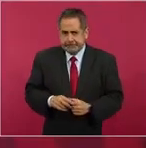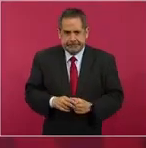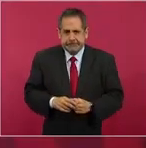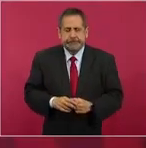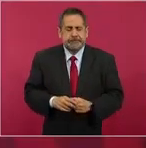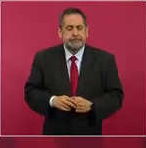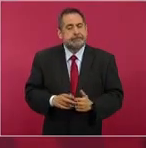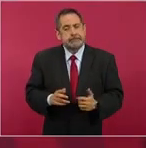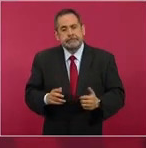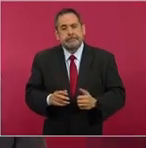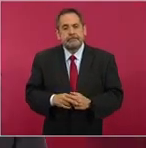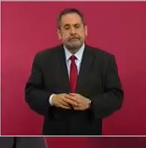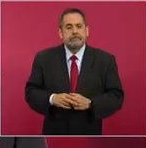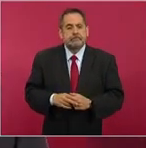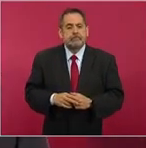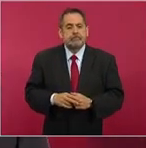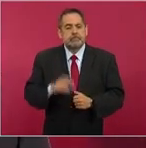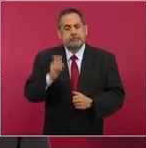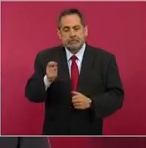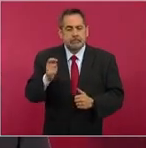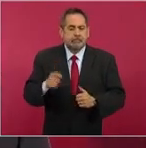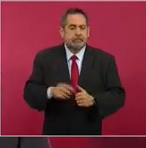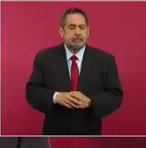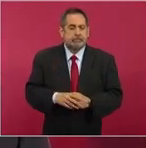Entonces, sí,